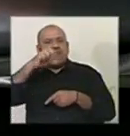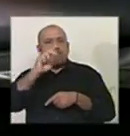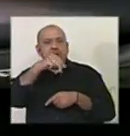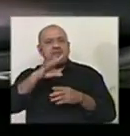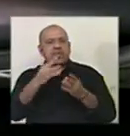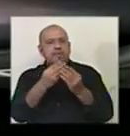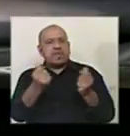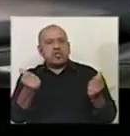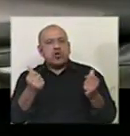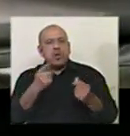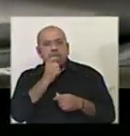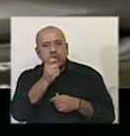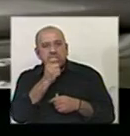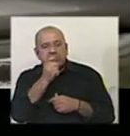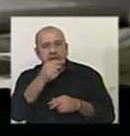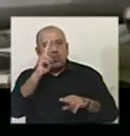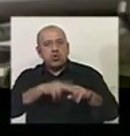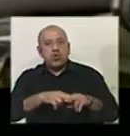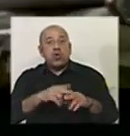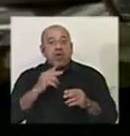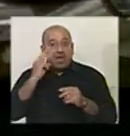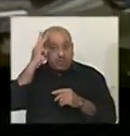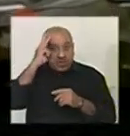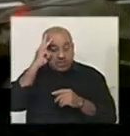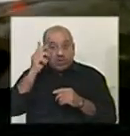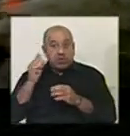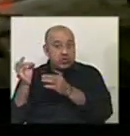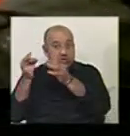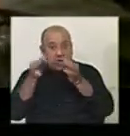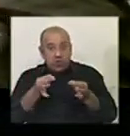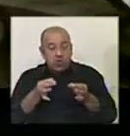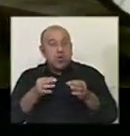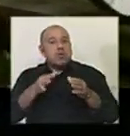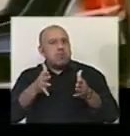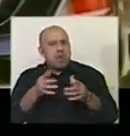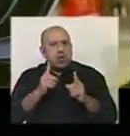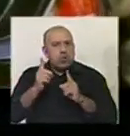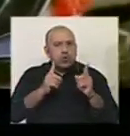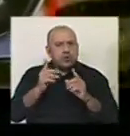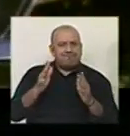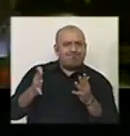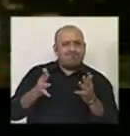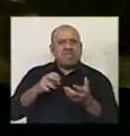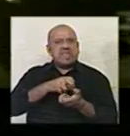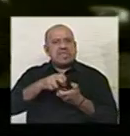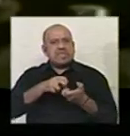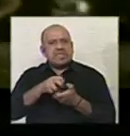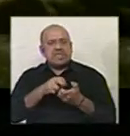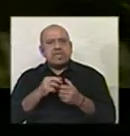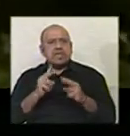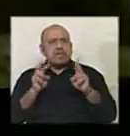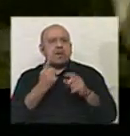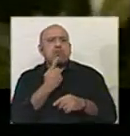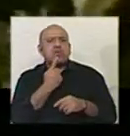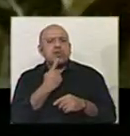Jamal Khashoggi. De hecho, el arribo del príncipe heredero se dio en un contexto de una fuerte crisis diplomática por el asesinato de